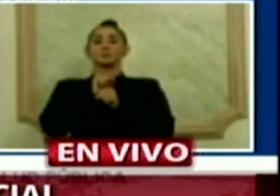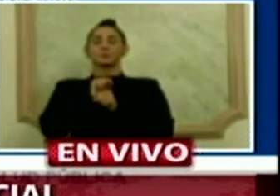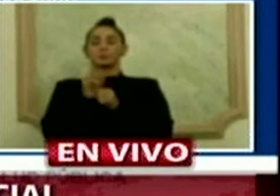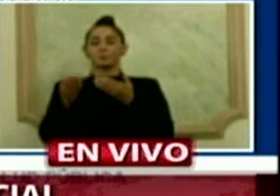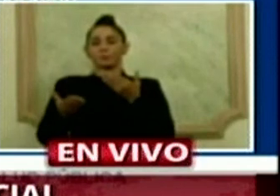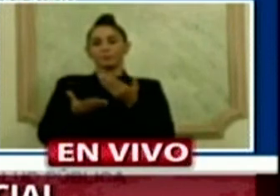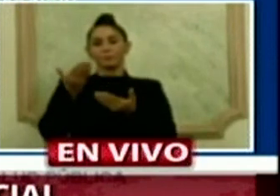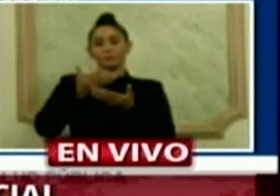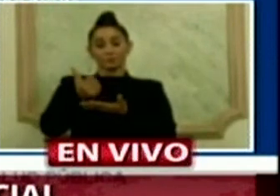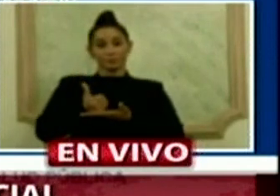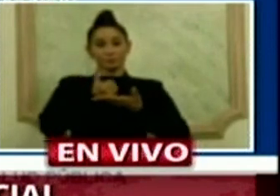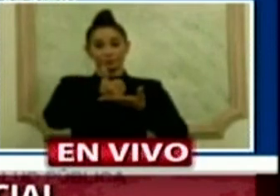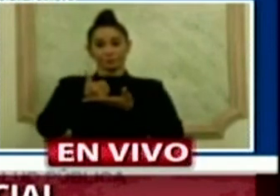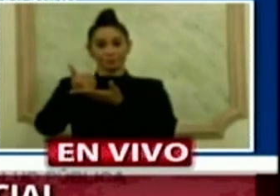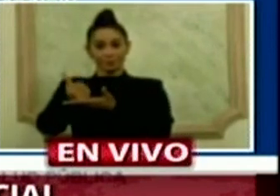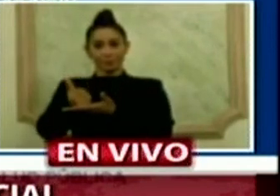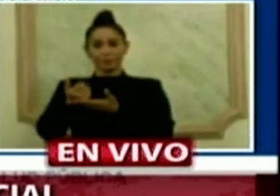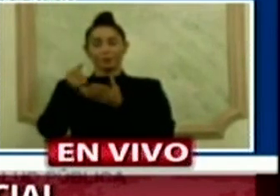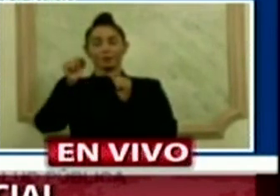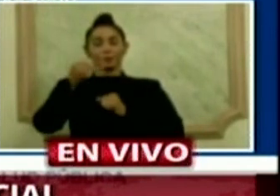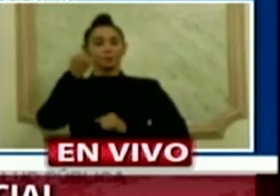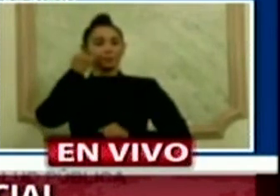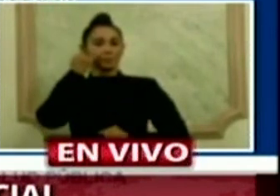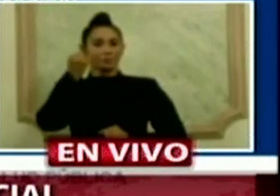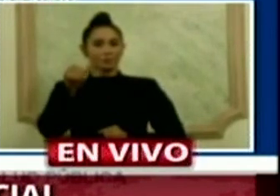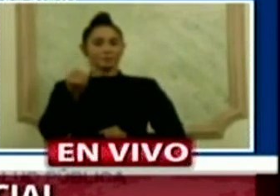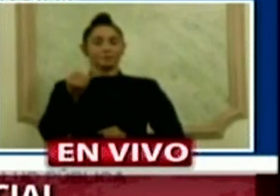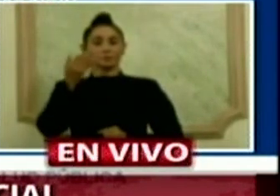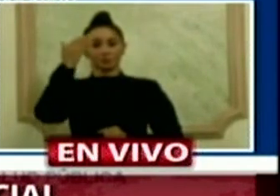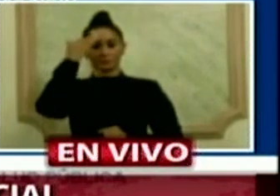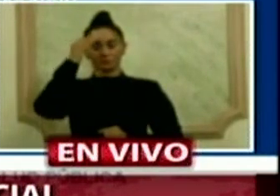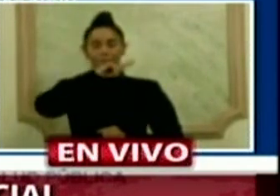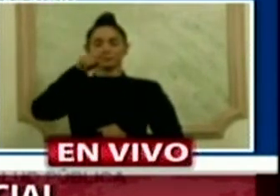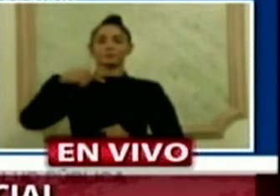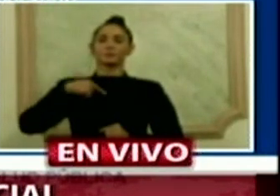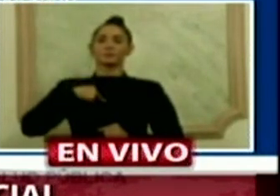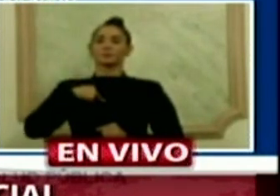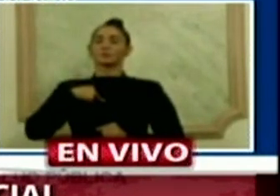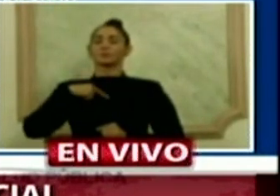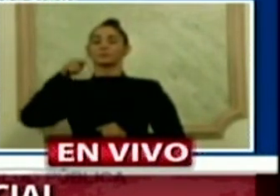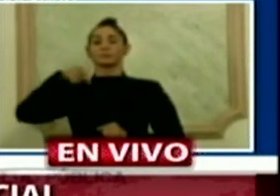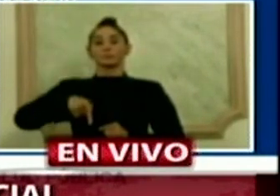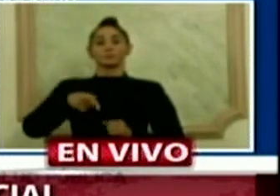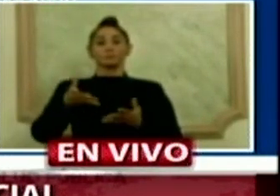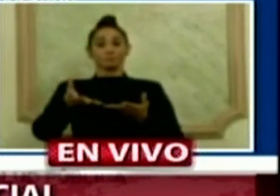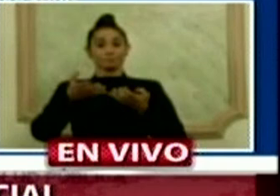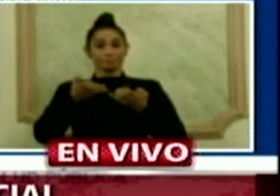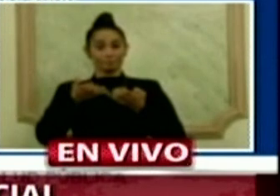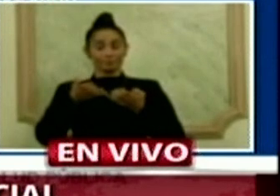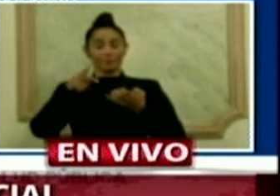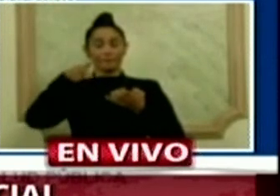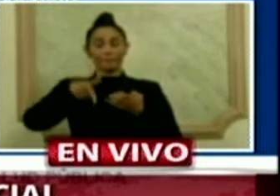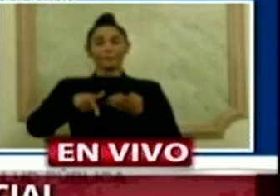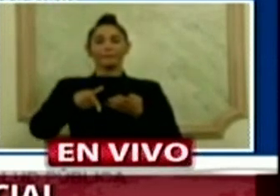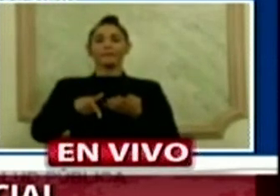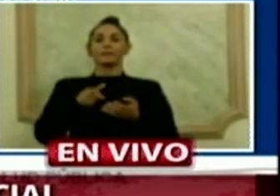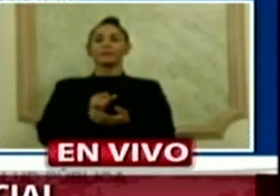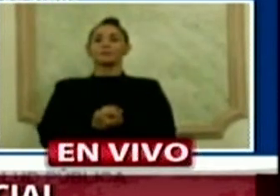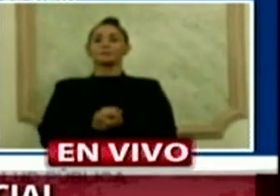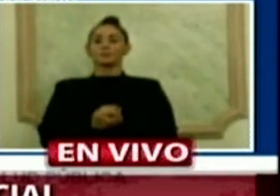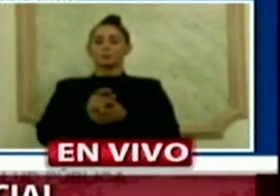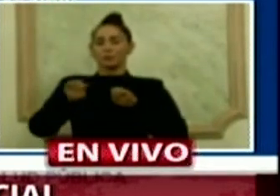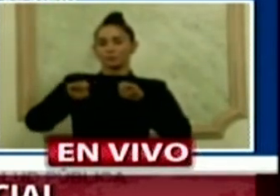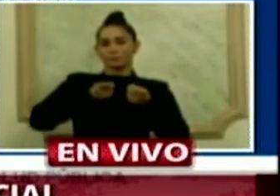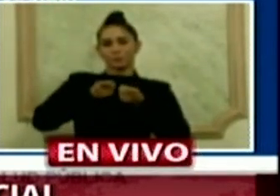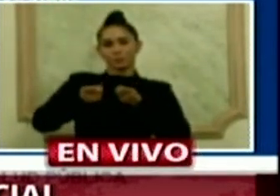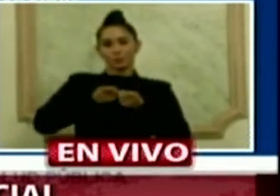pero podemos estar seguros que nosotros vamos a tener y tenemos, de hecho, ya lo que es el control,